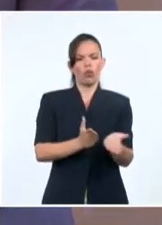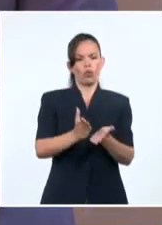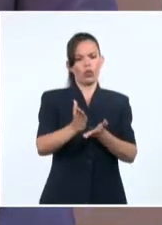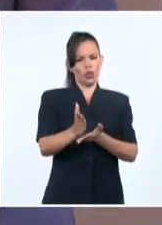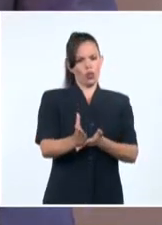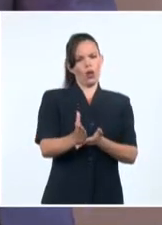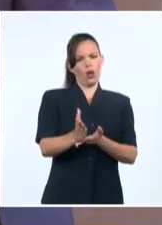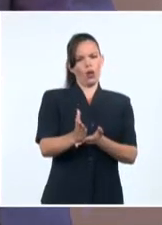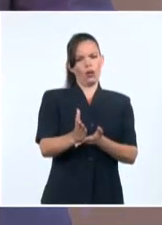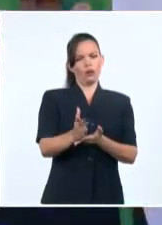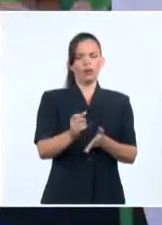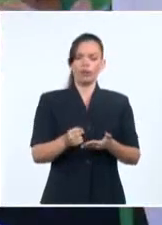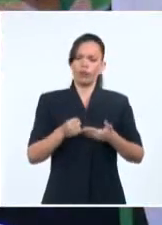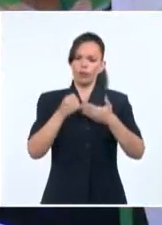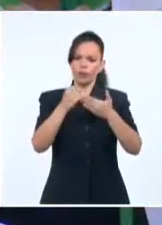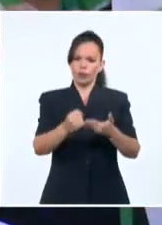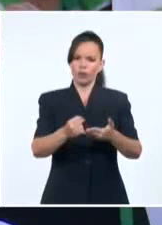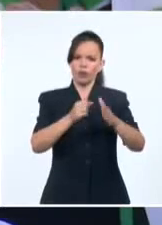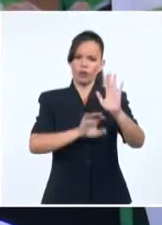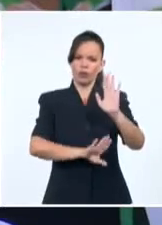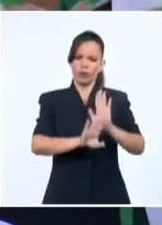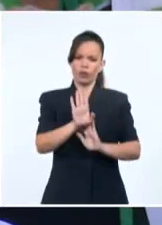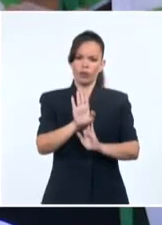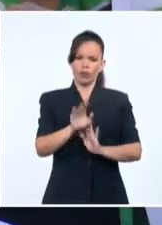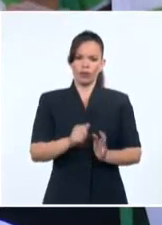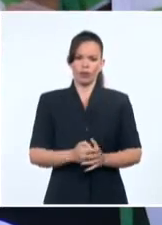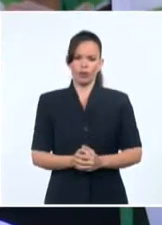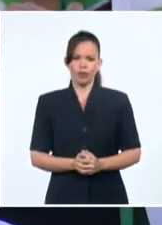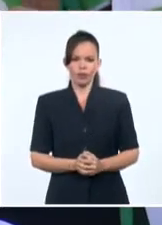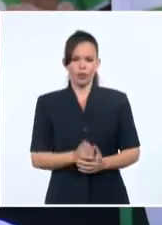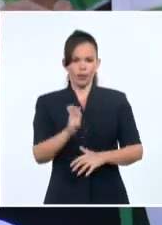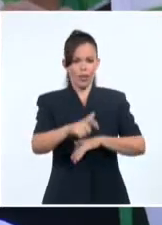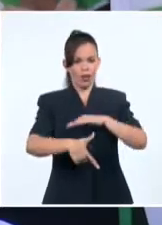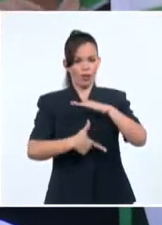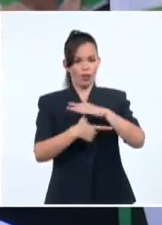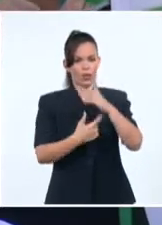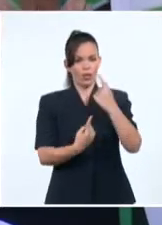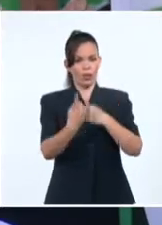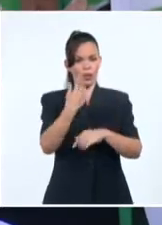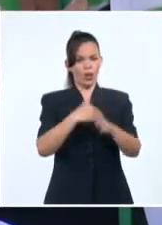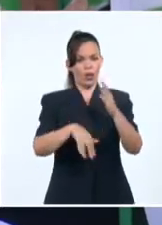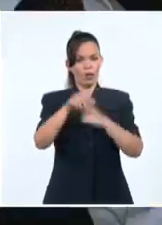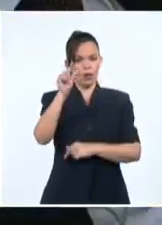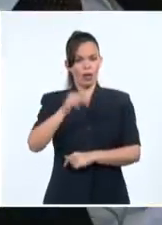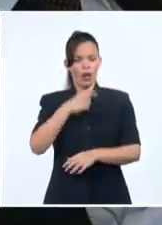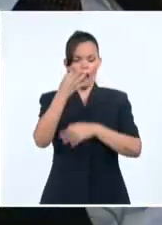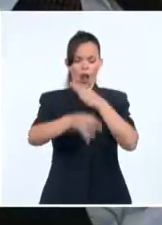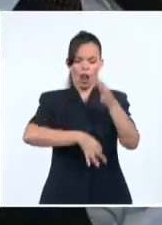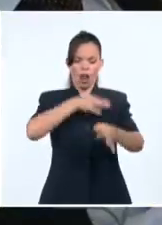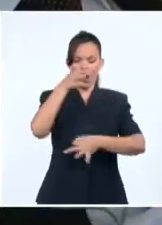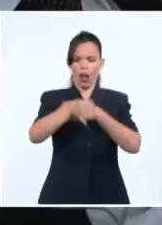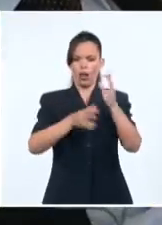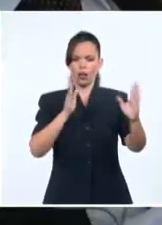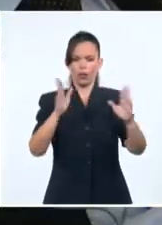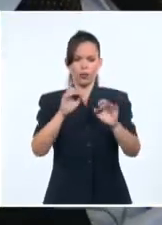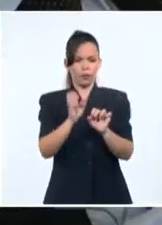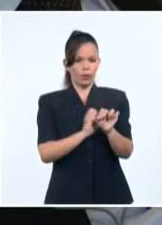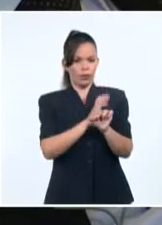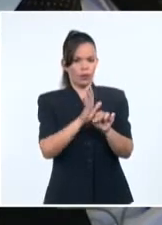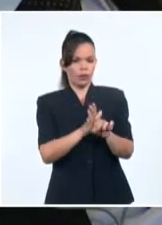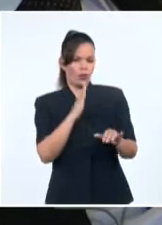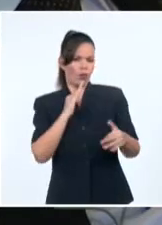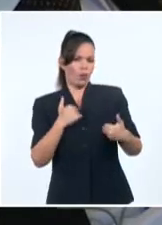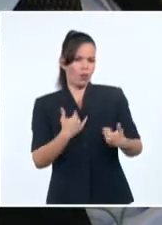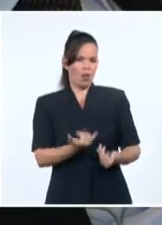cuidar y ampliar. El viceprimer ministro se refirió al impacto de la pandemia en la salud y las economías